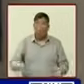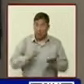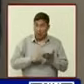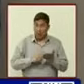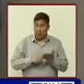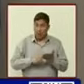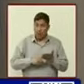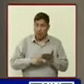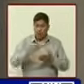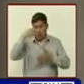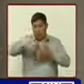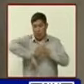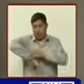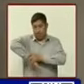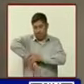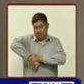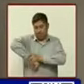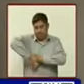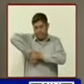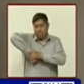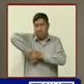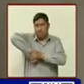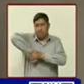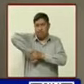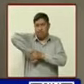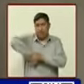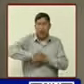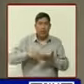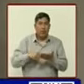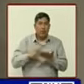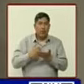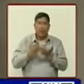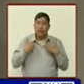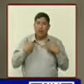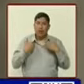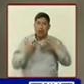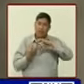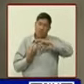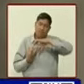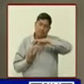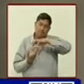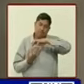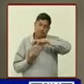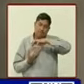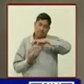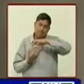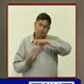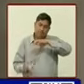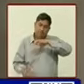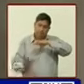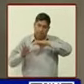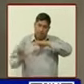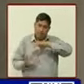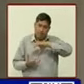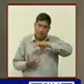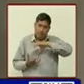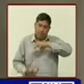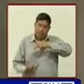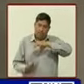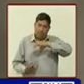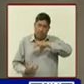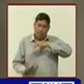Estos pendolones en la parte de abajo están sujetando al puente y en esa parte de abajo tiene una tuerca y encima de la tuerca lleva una celda de